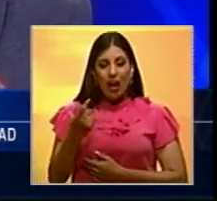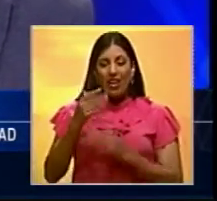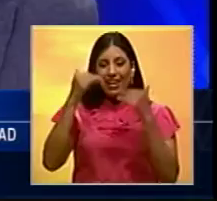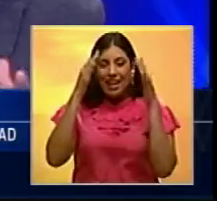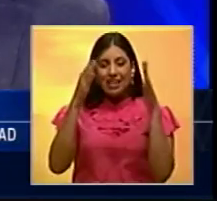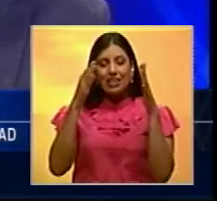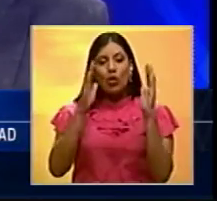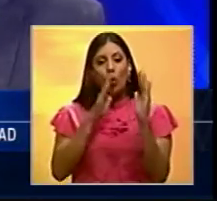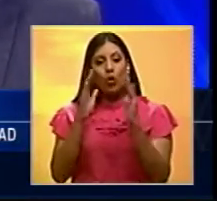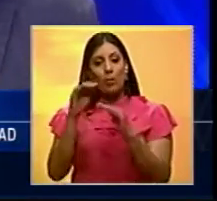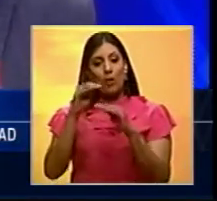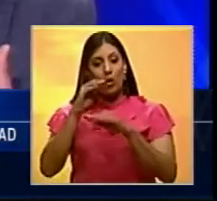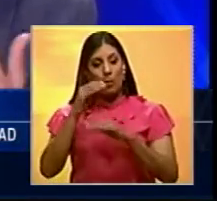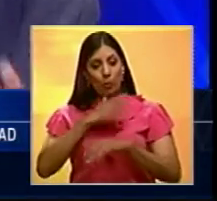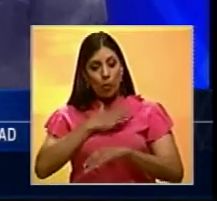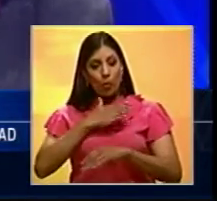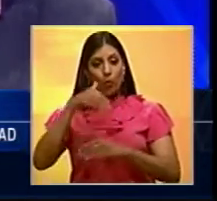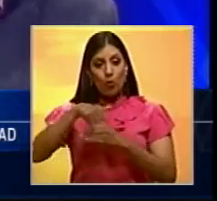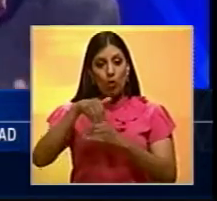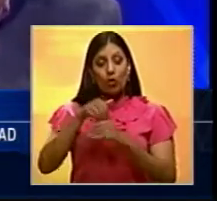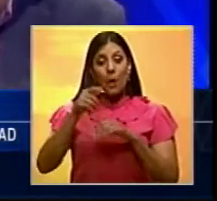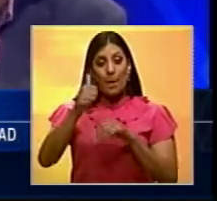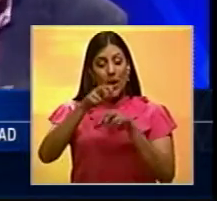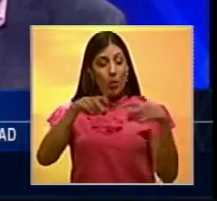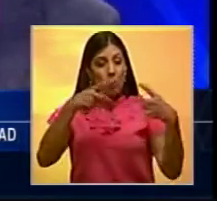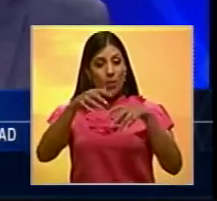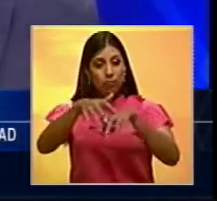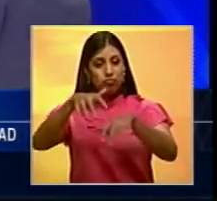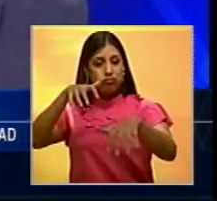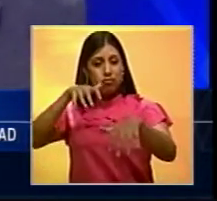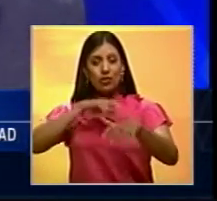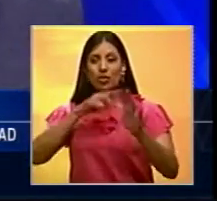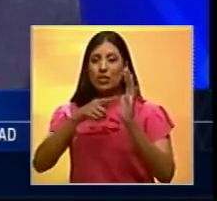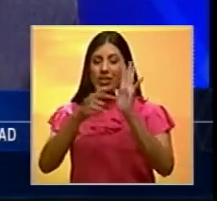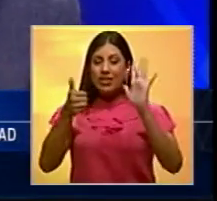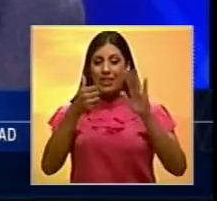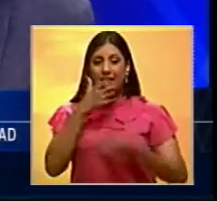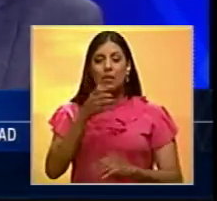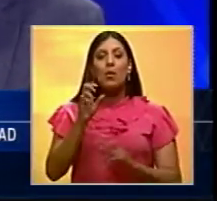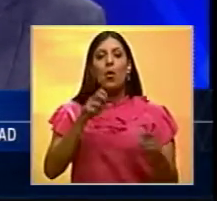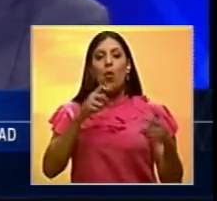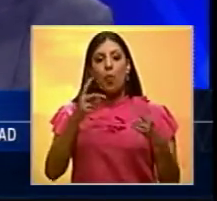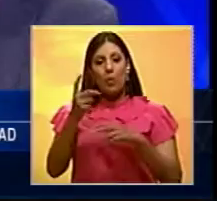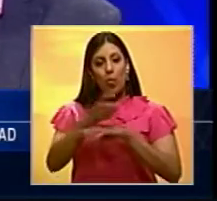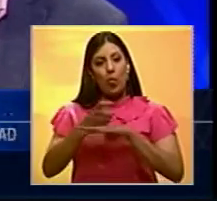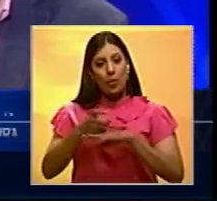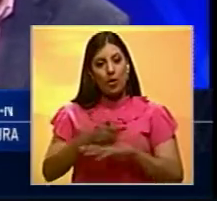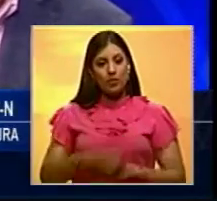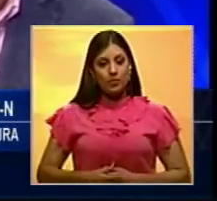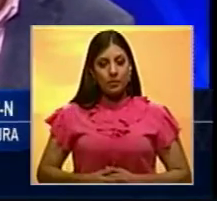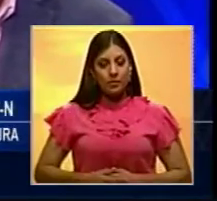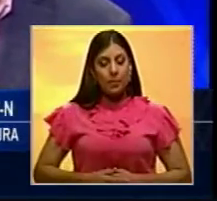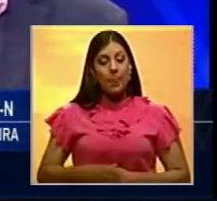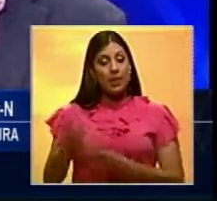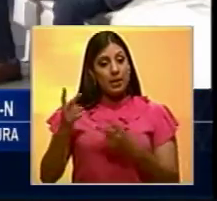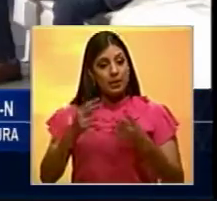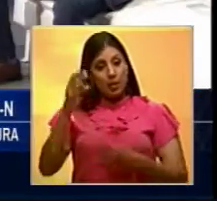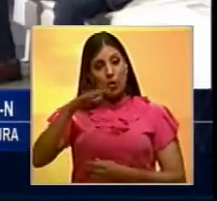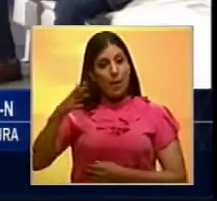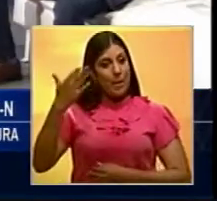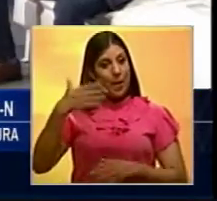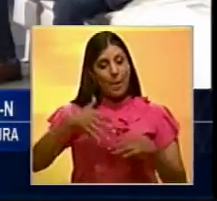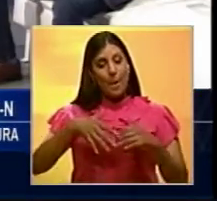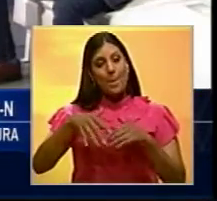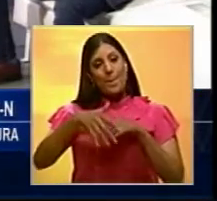que es en el cronograma electoral para que la nueva mayoría, esa mayoría que demostramos el 6 de diciembre, elija un nuevo gobierno. Invitó al pueblo a la marcha